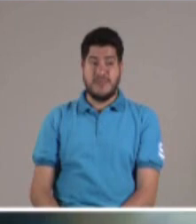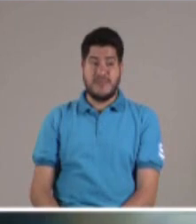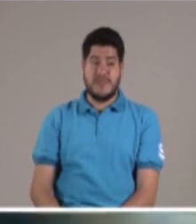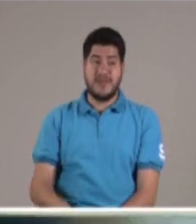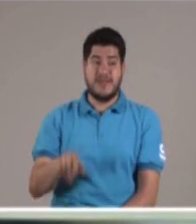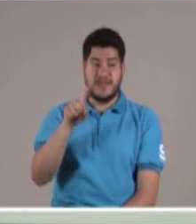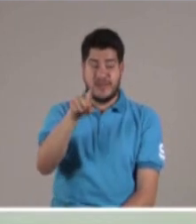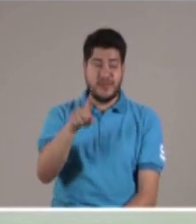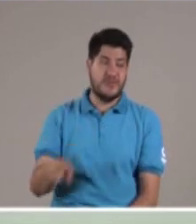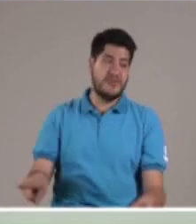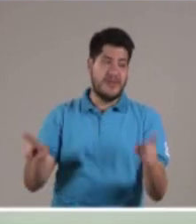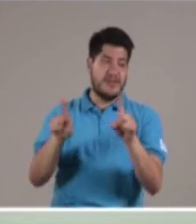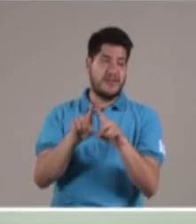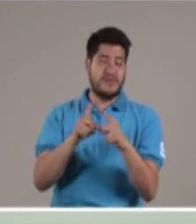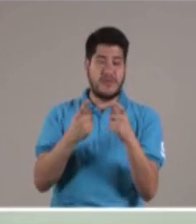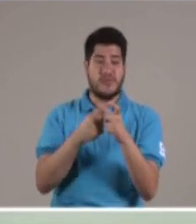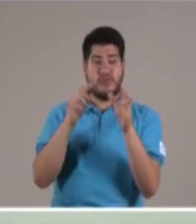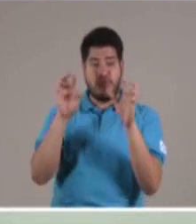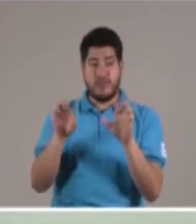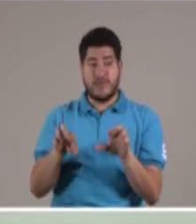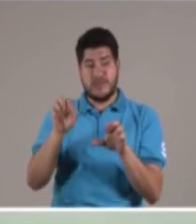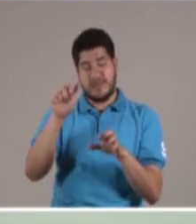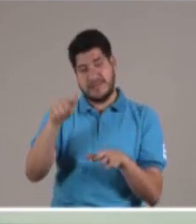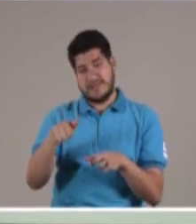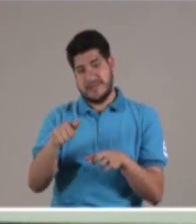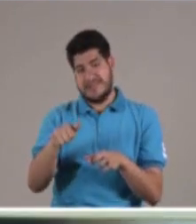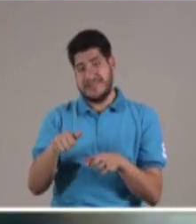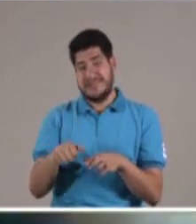entonces si te estás juntando con gente así hermano